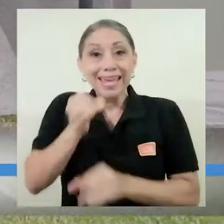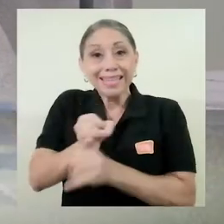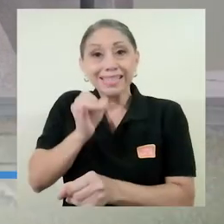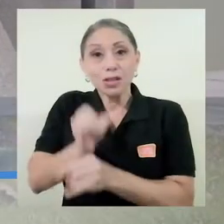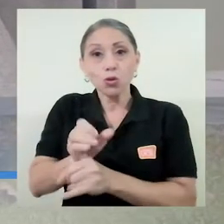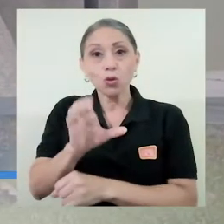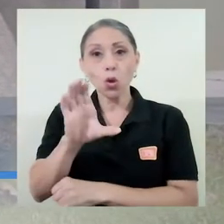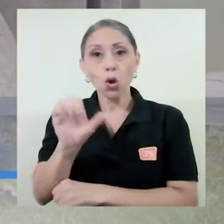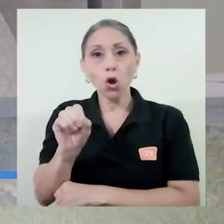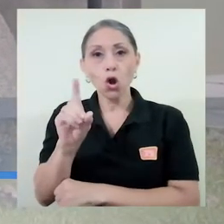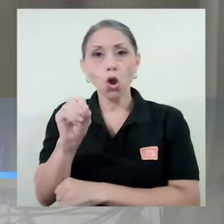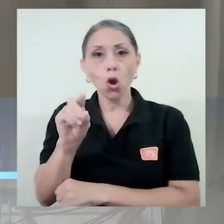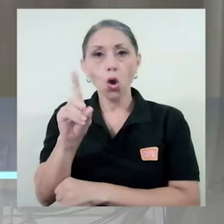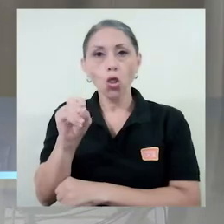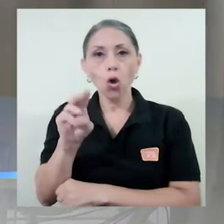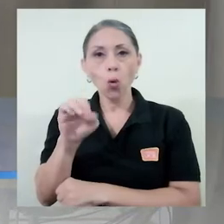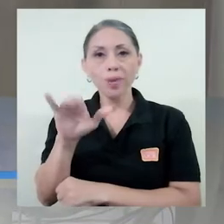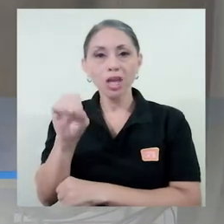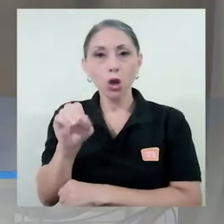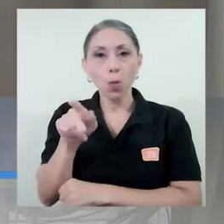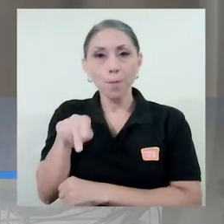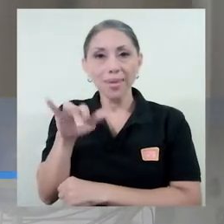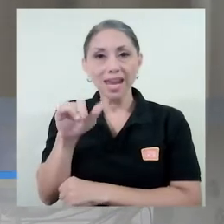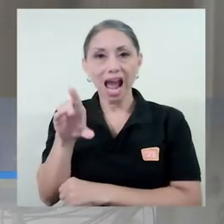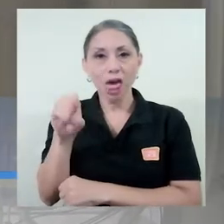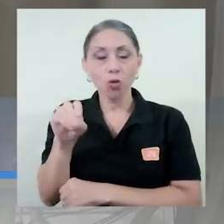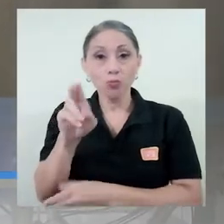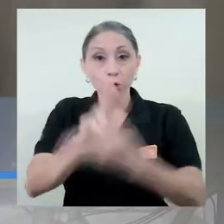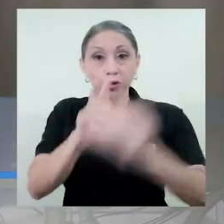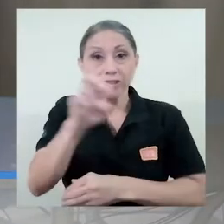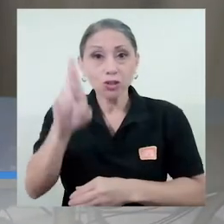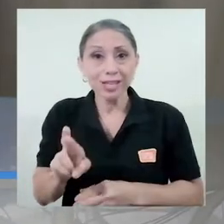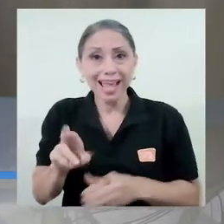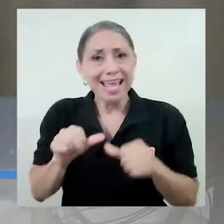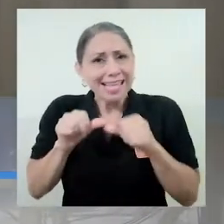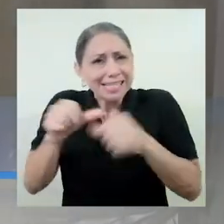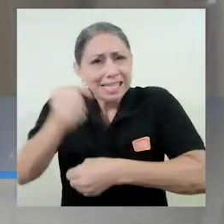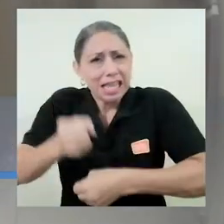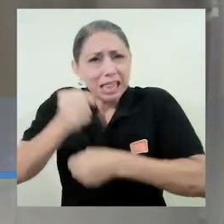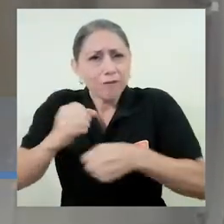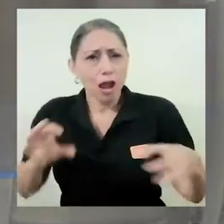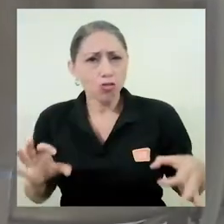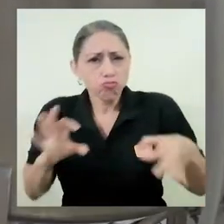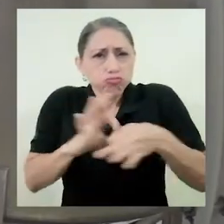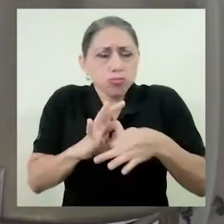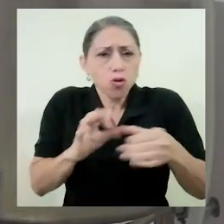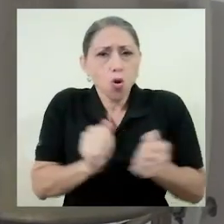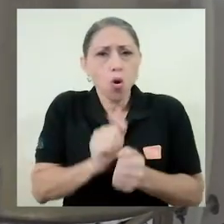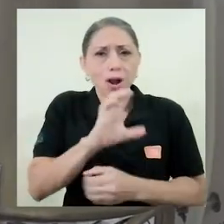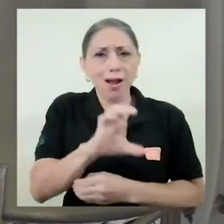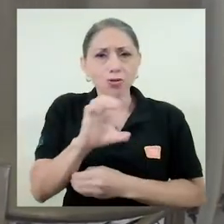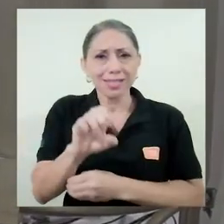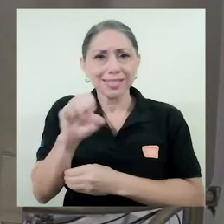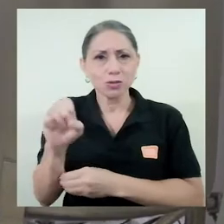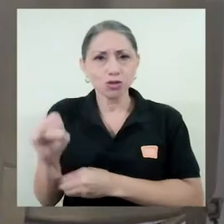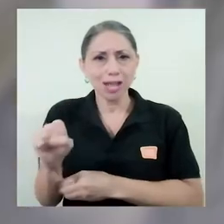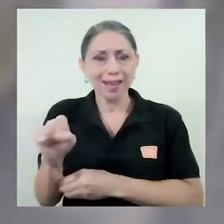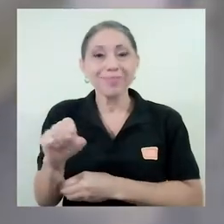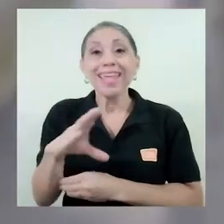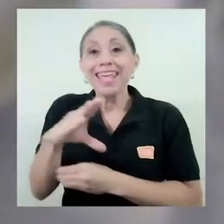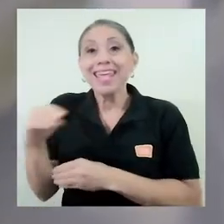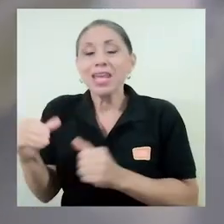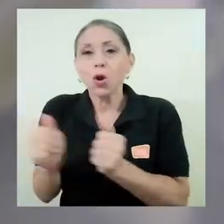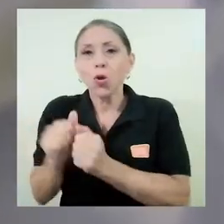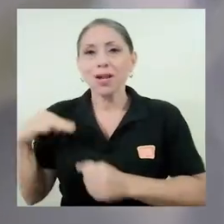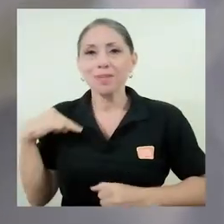El Instituto Clodomiro Picado de la Universidad de Costa Rica sigue trabajando de forma articulada con la Caja Costarricense de Seguro Social